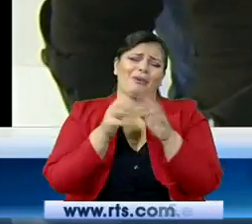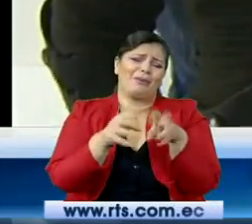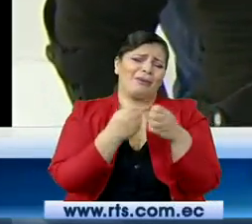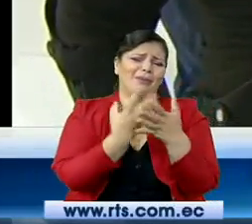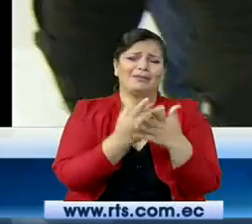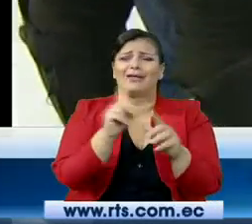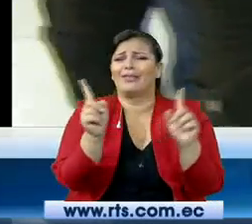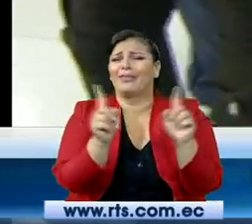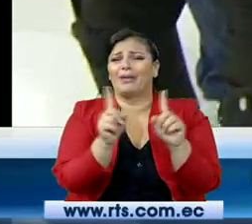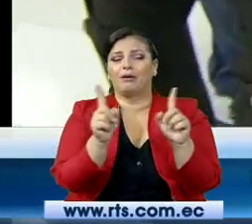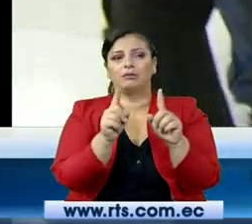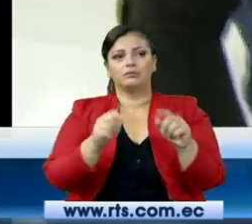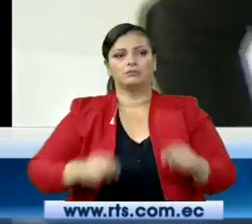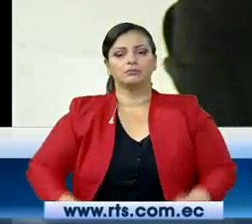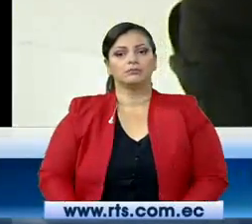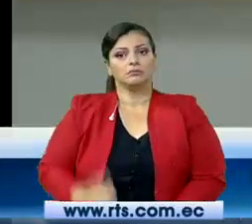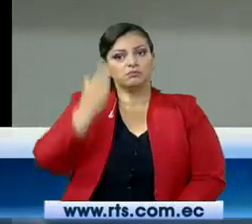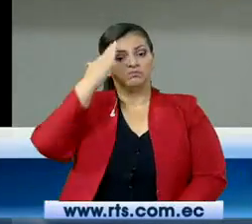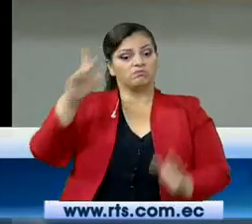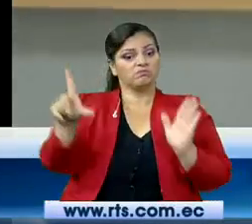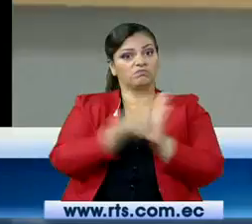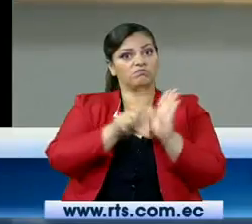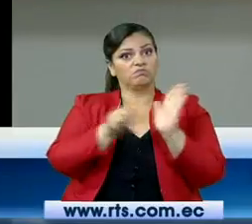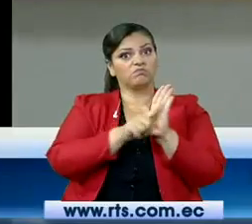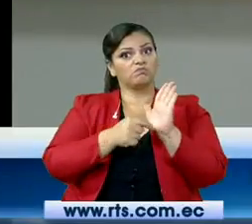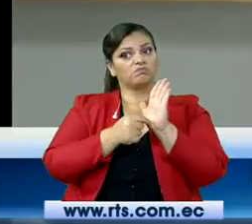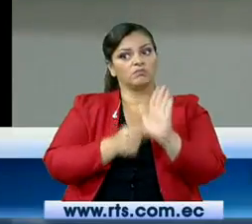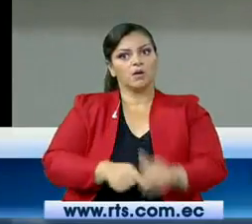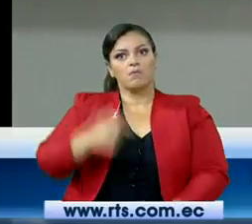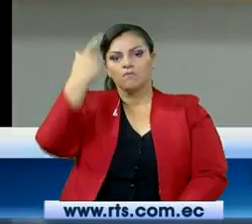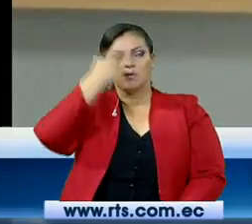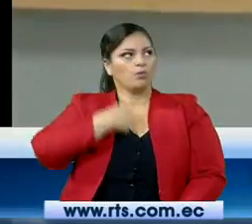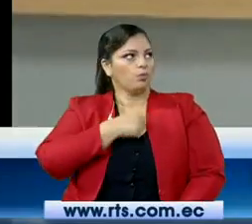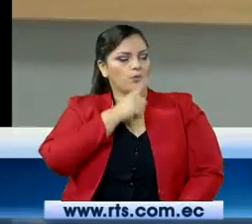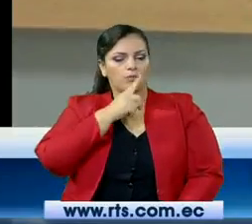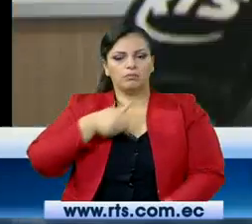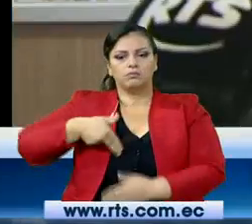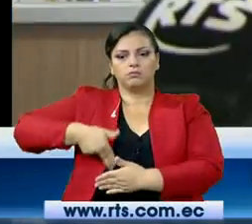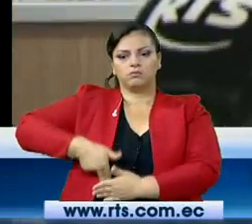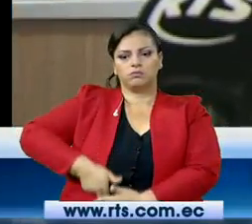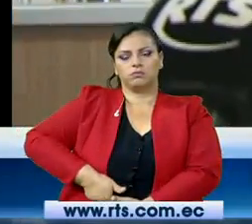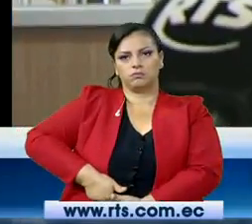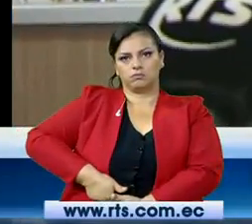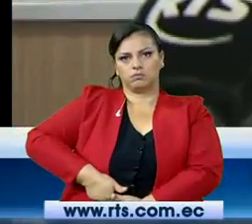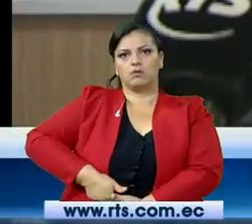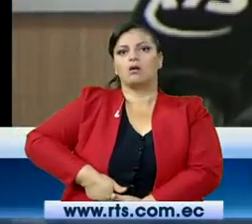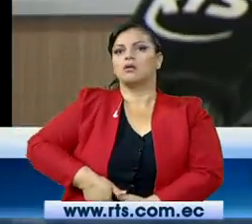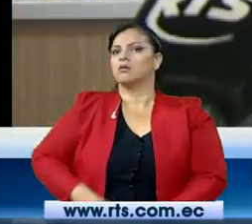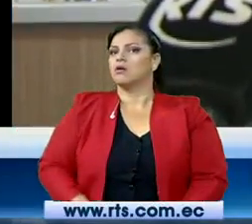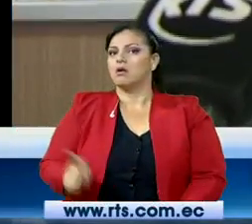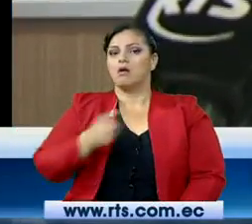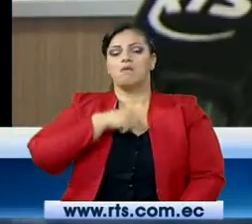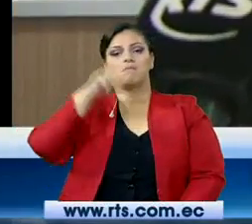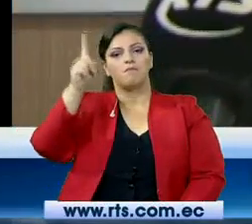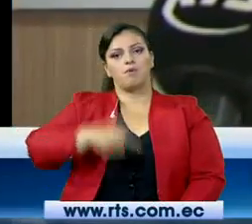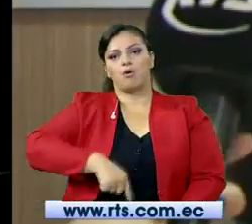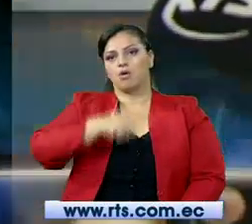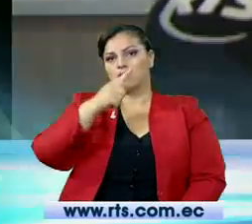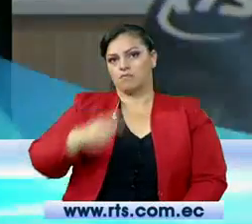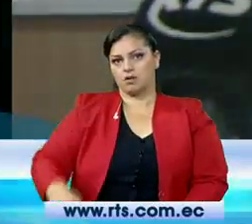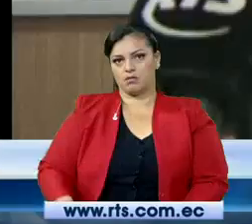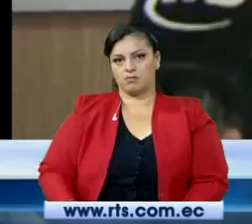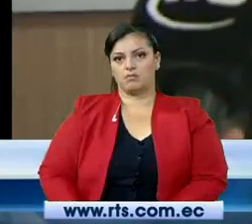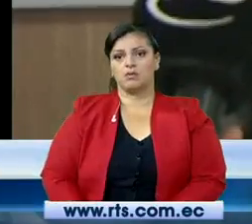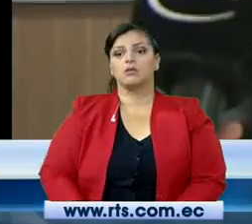Sabemos bien que el portar un arma es algo personal. Entonces la persona que carga el arma se hace responsable